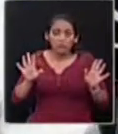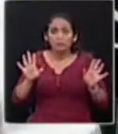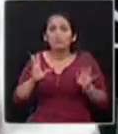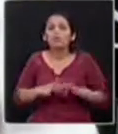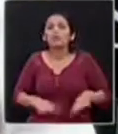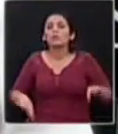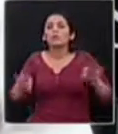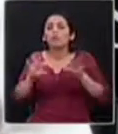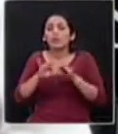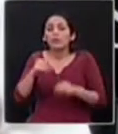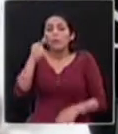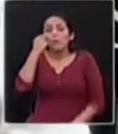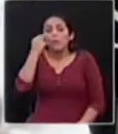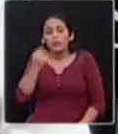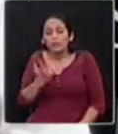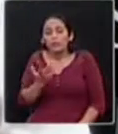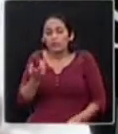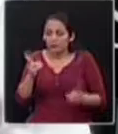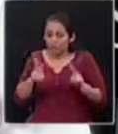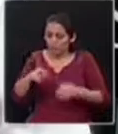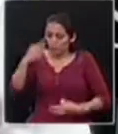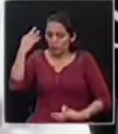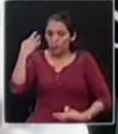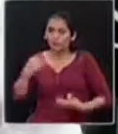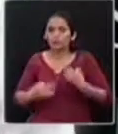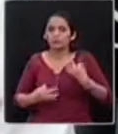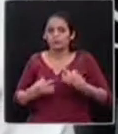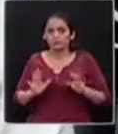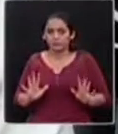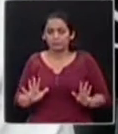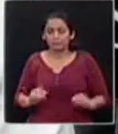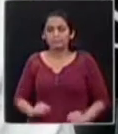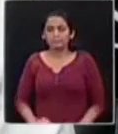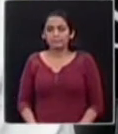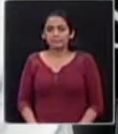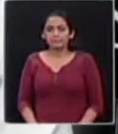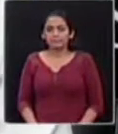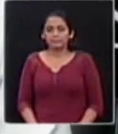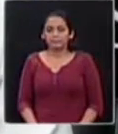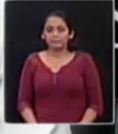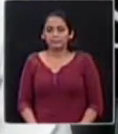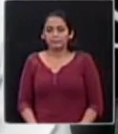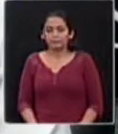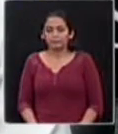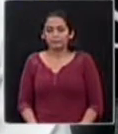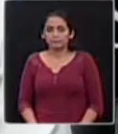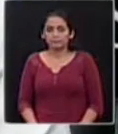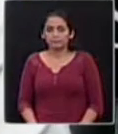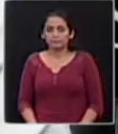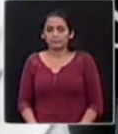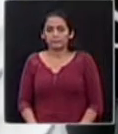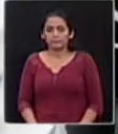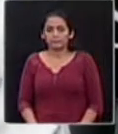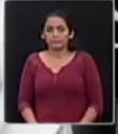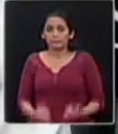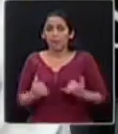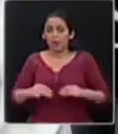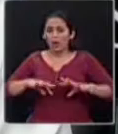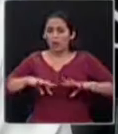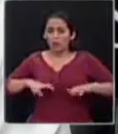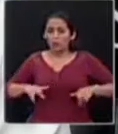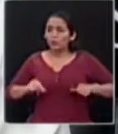actos de justicia y le digo la mejor forma de combatir la